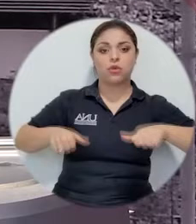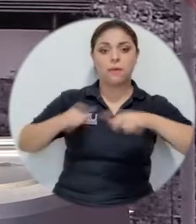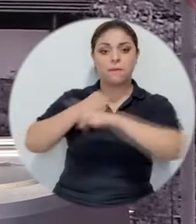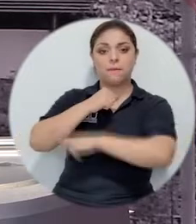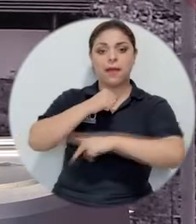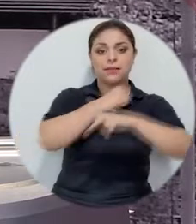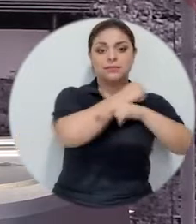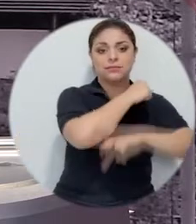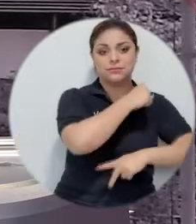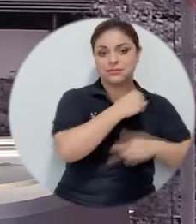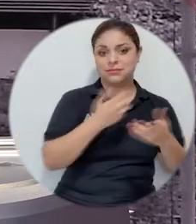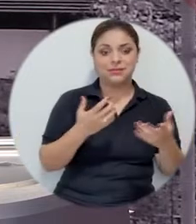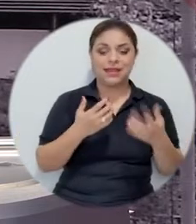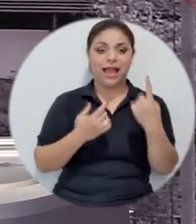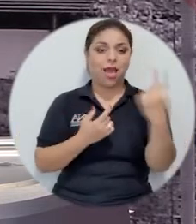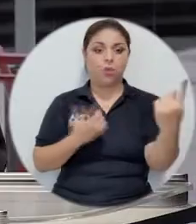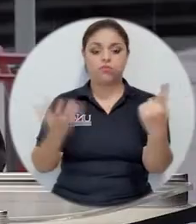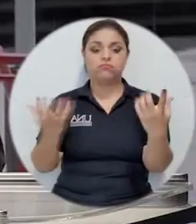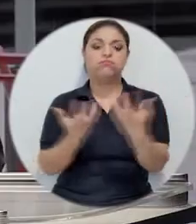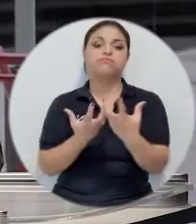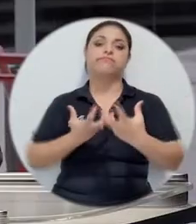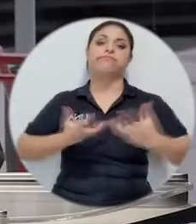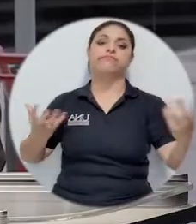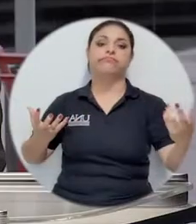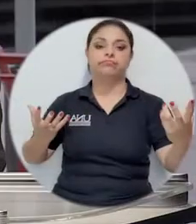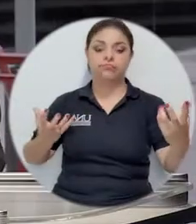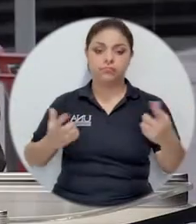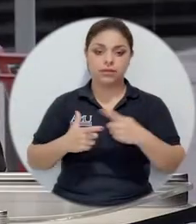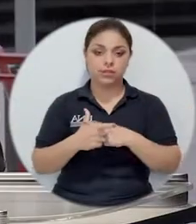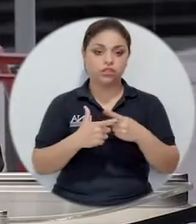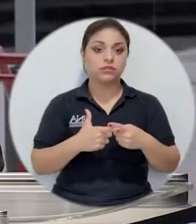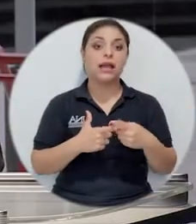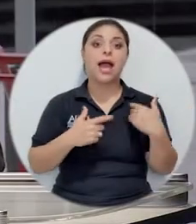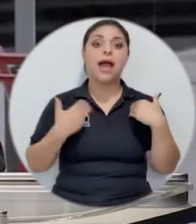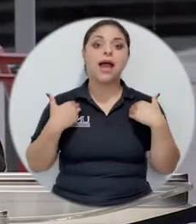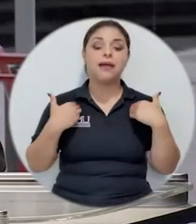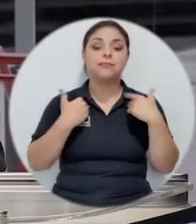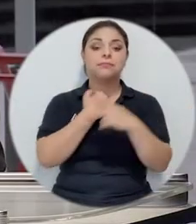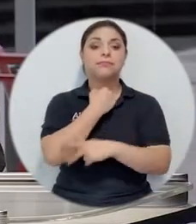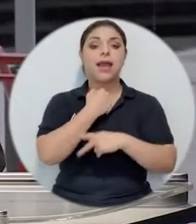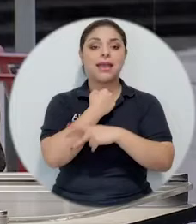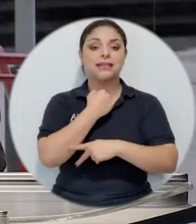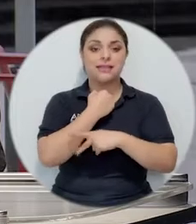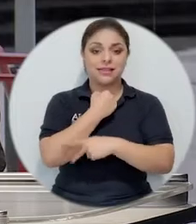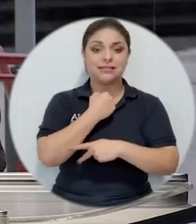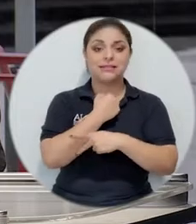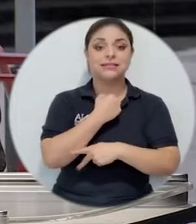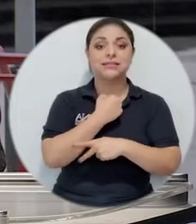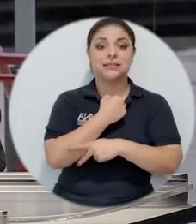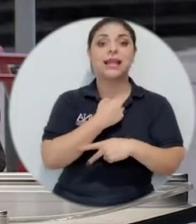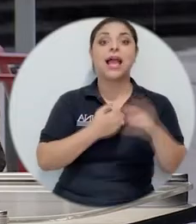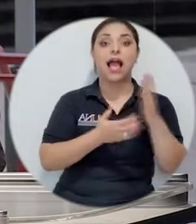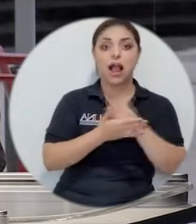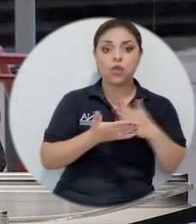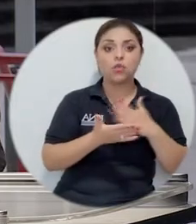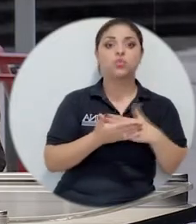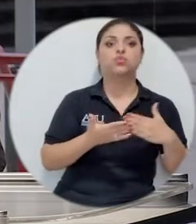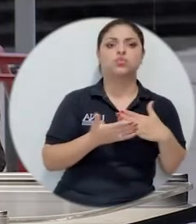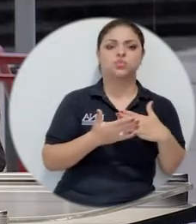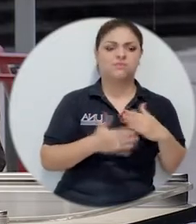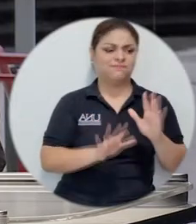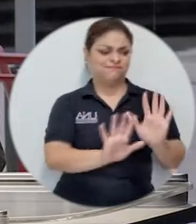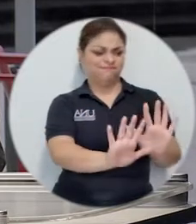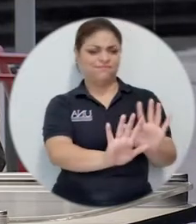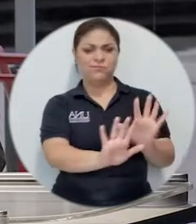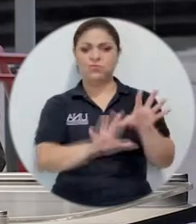de qué no, hacer con cada los flujos país, de migrantes. Exactamente. Entonces, por ejemplo, tenemos países que tienen una conducta hacia los migrantes